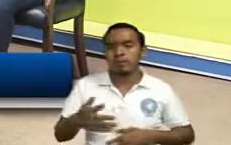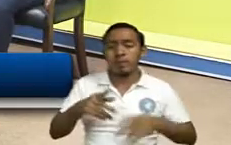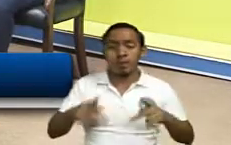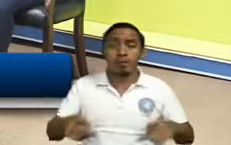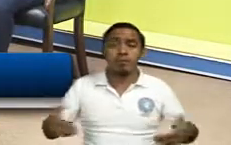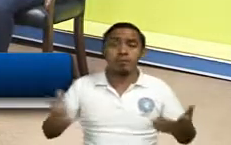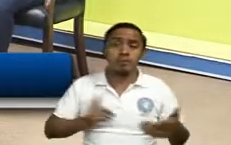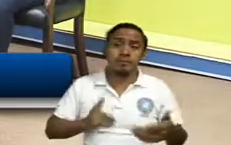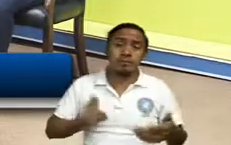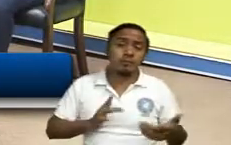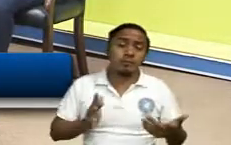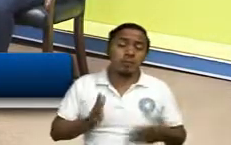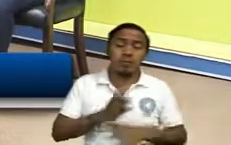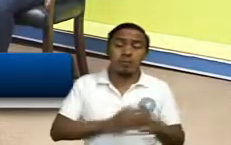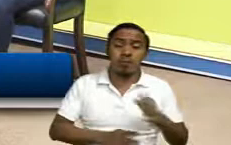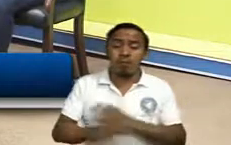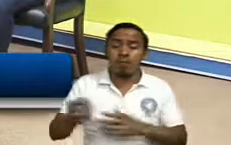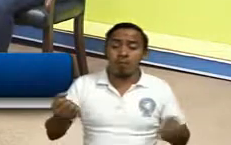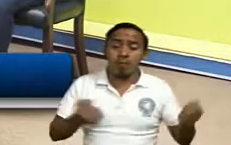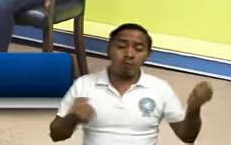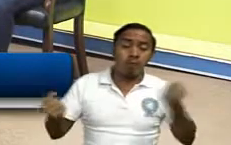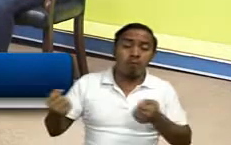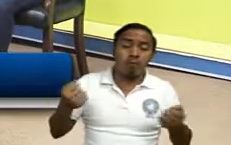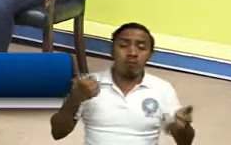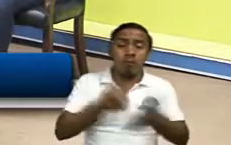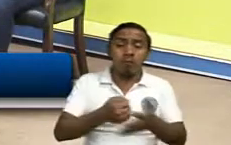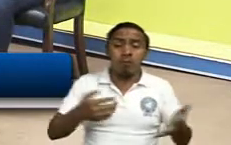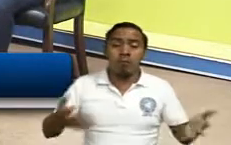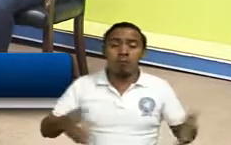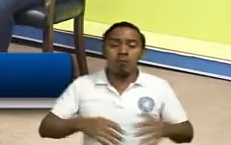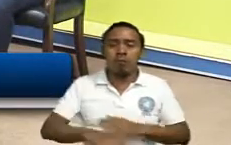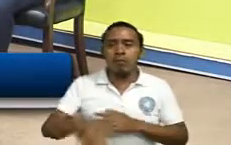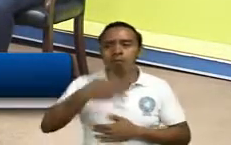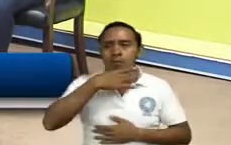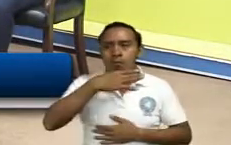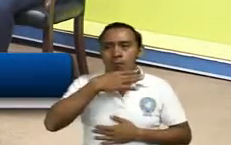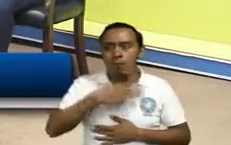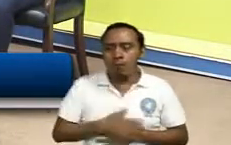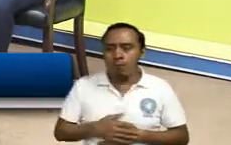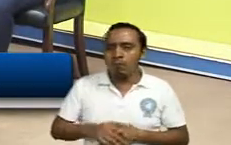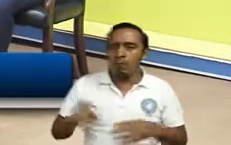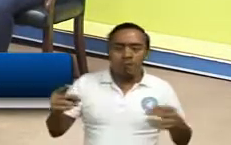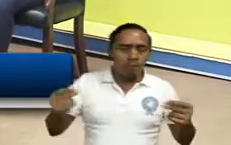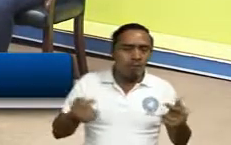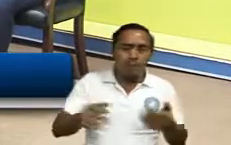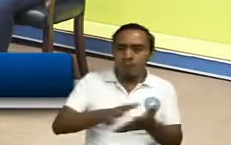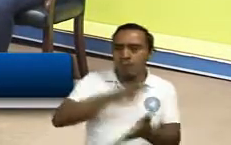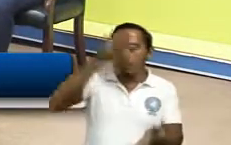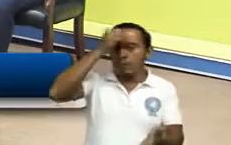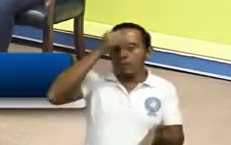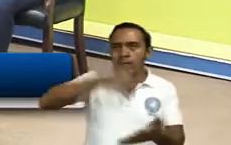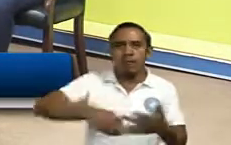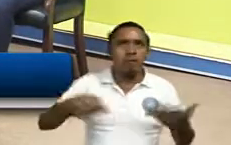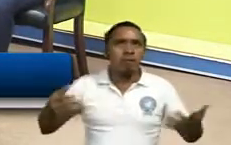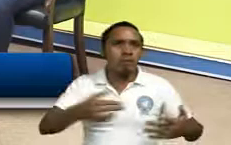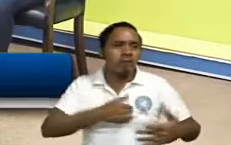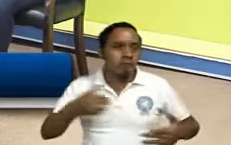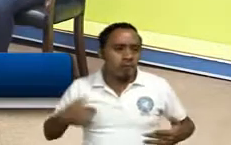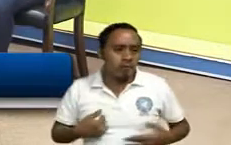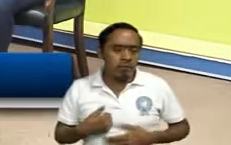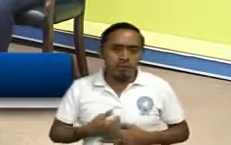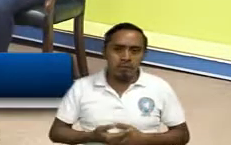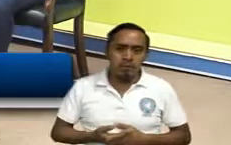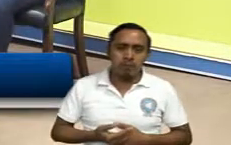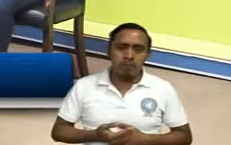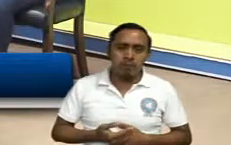discapacidad por un accidente de tránsito, es difícil de que la noche a la mañana pueda usar una